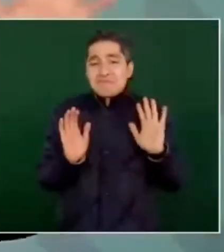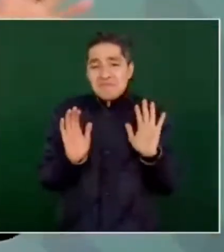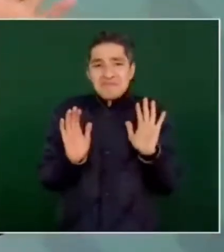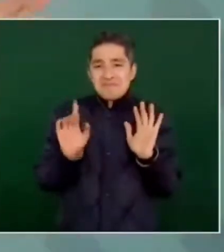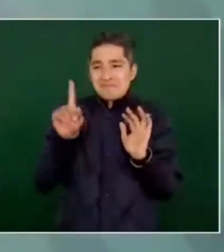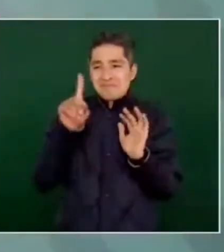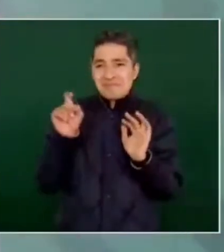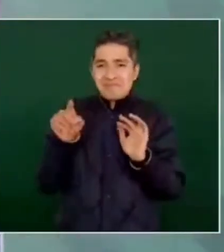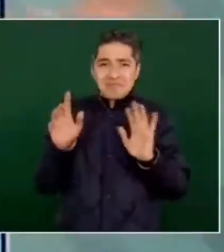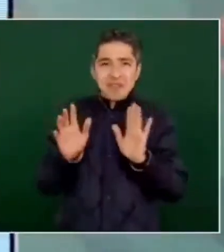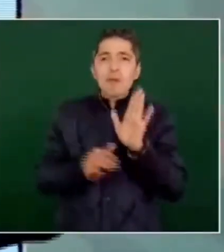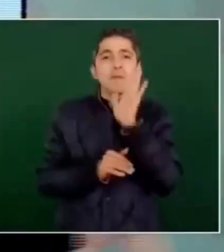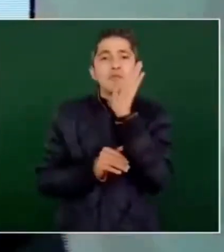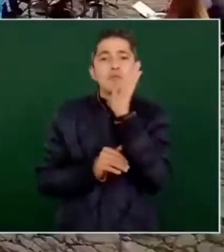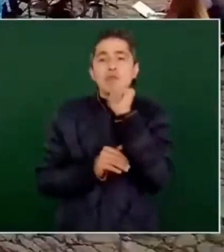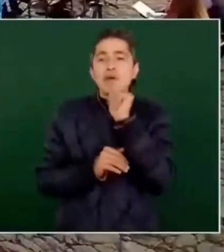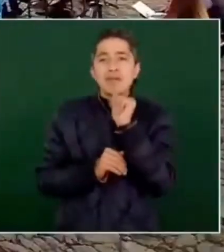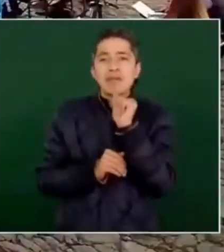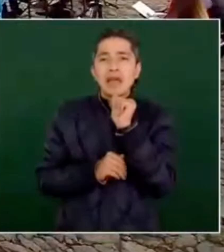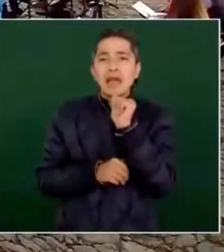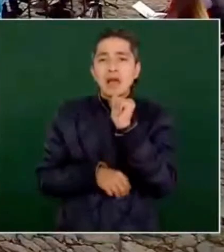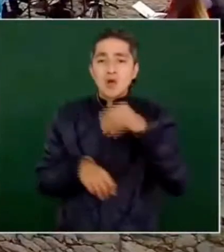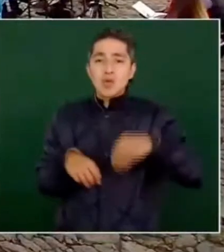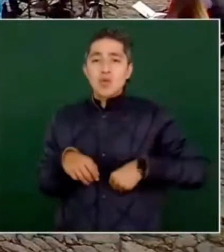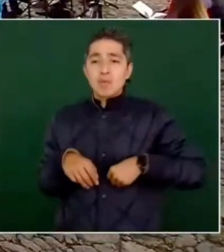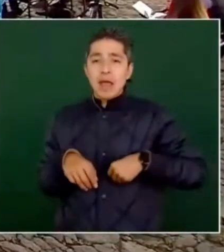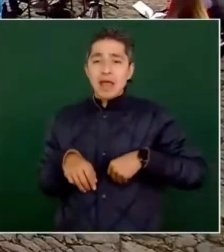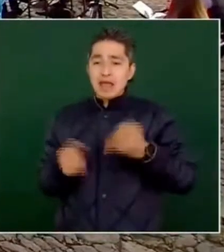¿no? No se puede culpar,